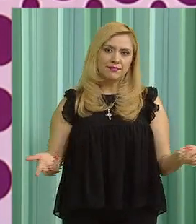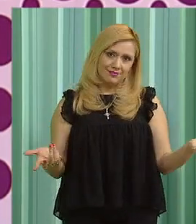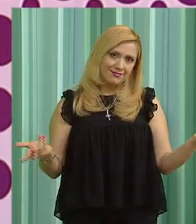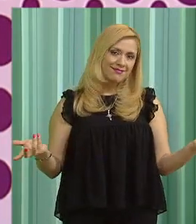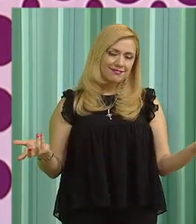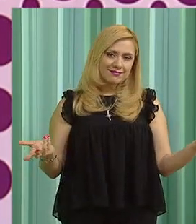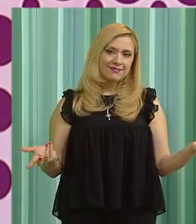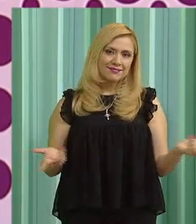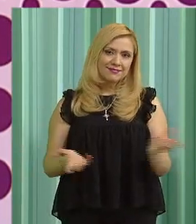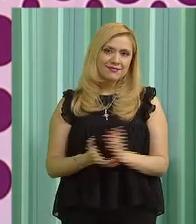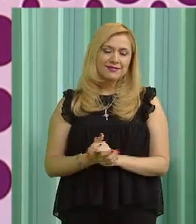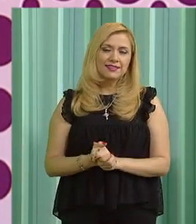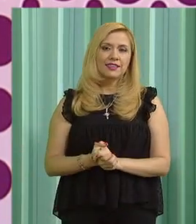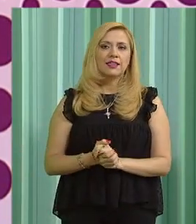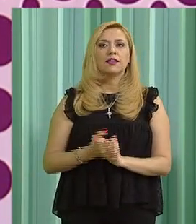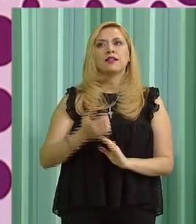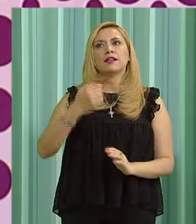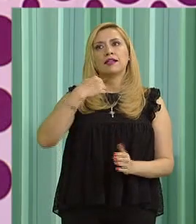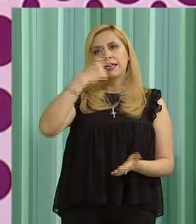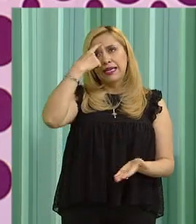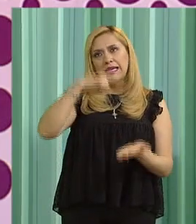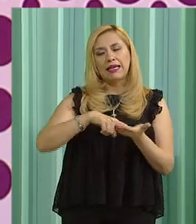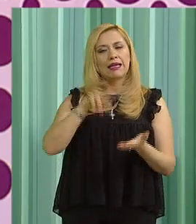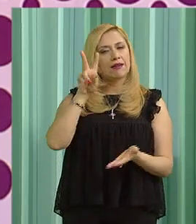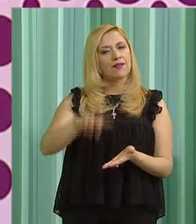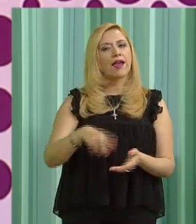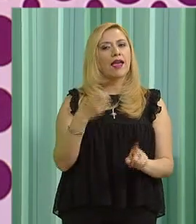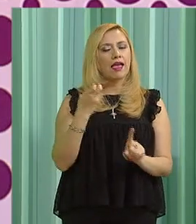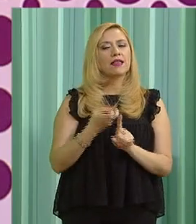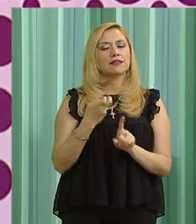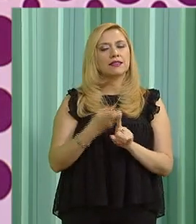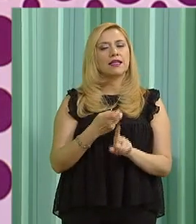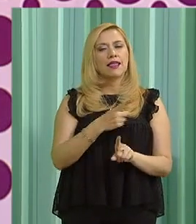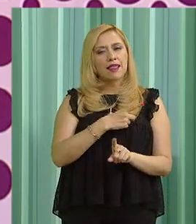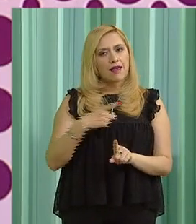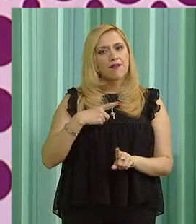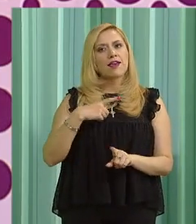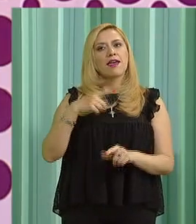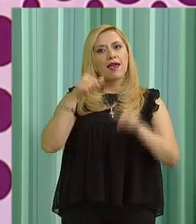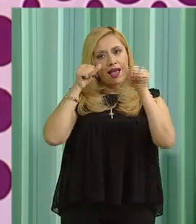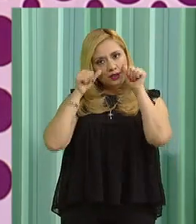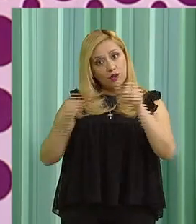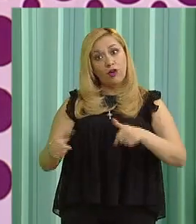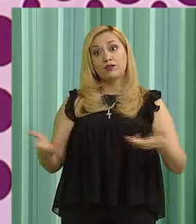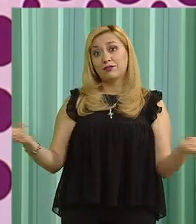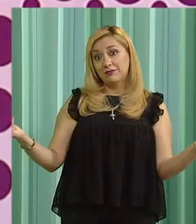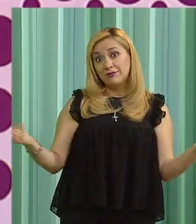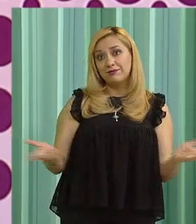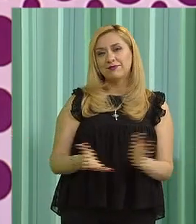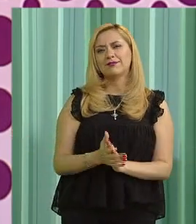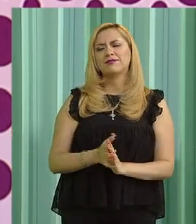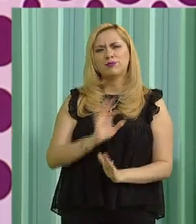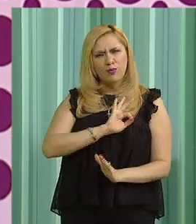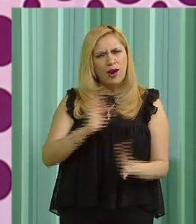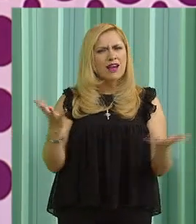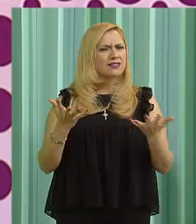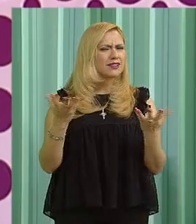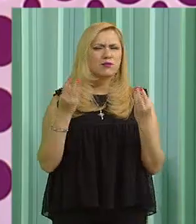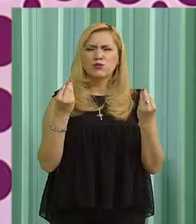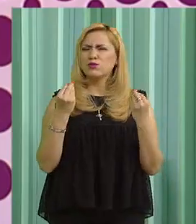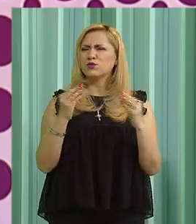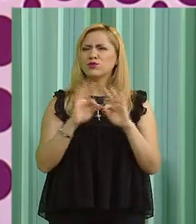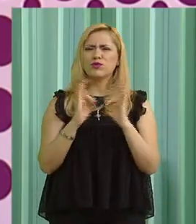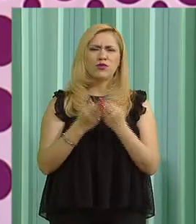Entonces, yo creo que esto es algo que habría que tomar en cuenta, ¿no? Y lo podemos hacer de muchas